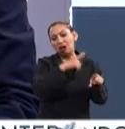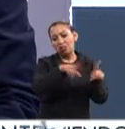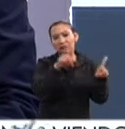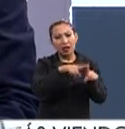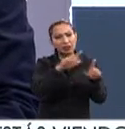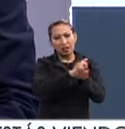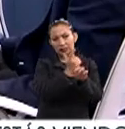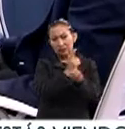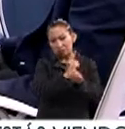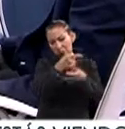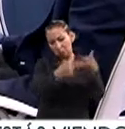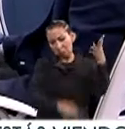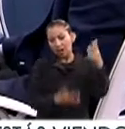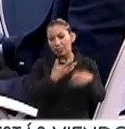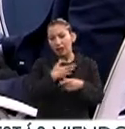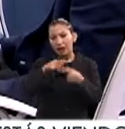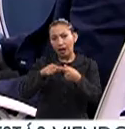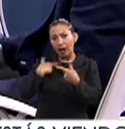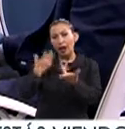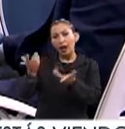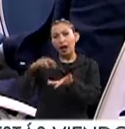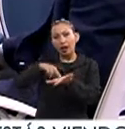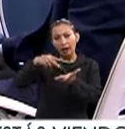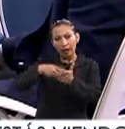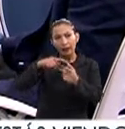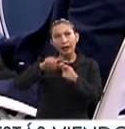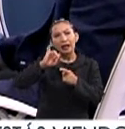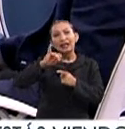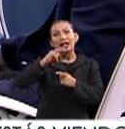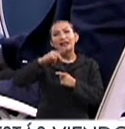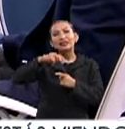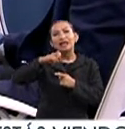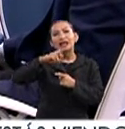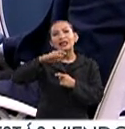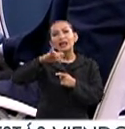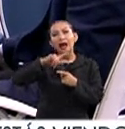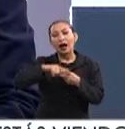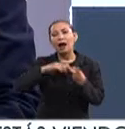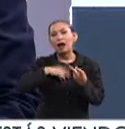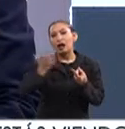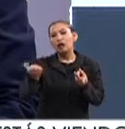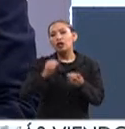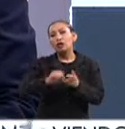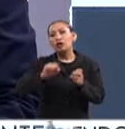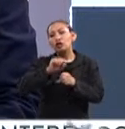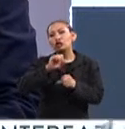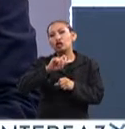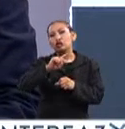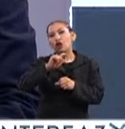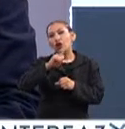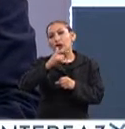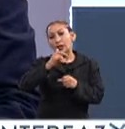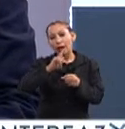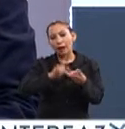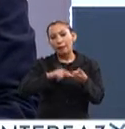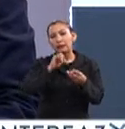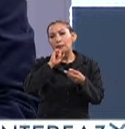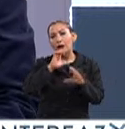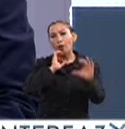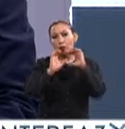diferentes licenciaturas, cuenta con arquitectura, cuenta con ingenierías, cuenta con sociología, cuenta